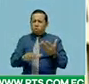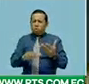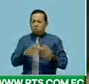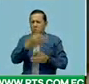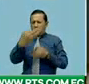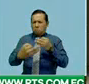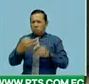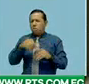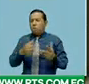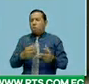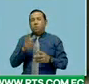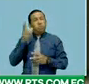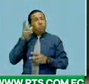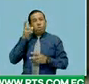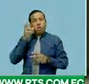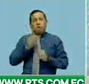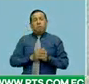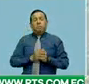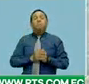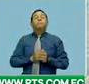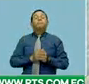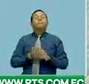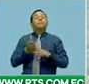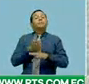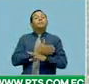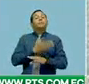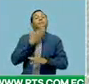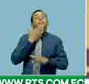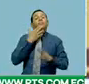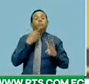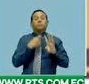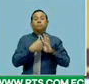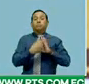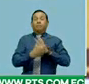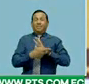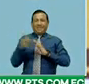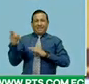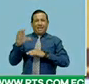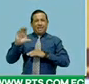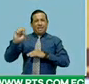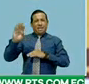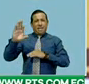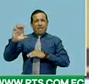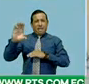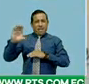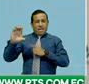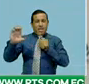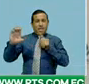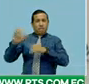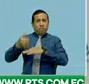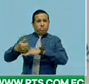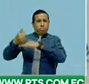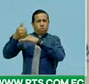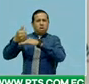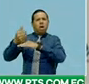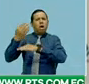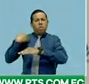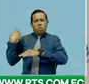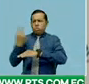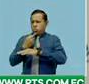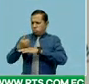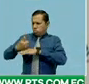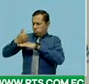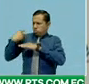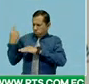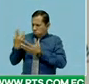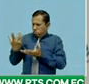consejeros. Consulta que se efectuó tras la denuncia presentada por los jueces del Tribunal Contencioso por el incumplimiento de la sentencia 080,